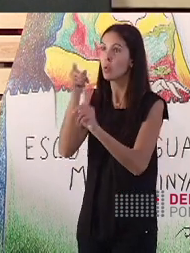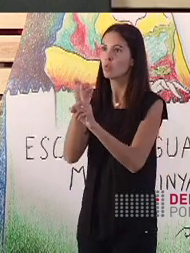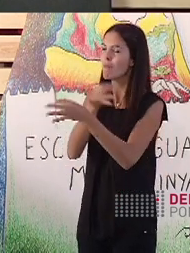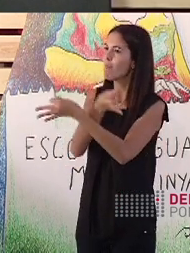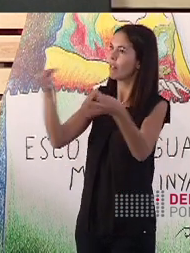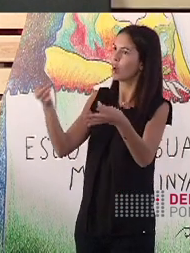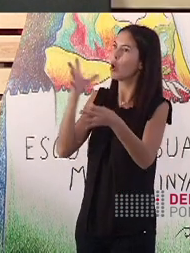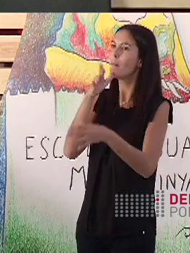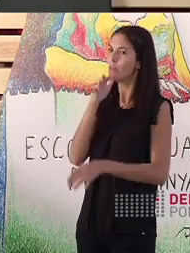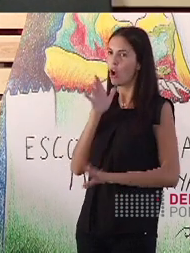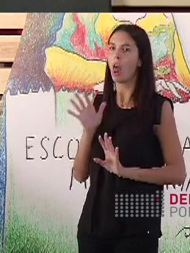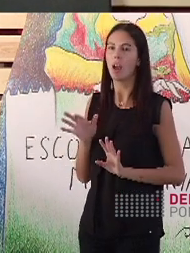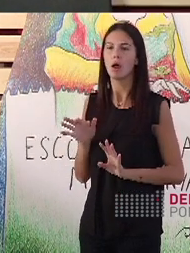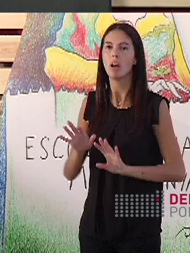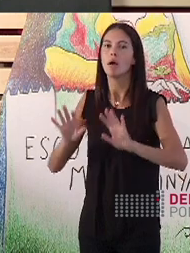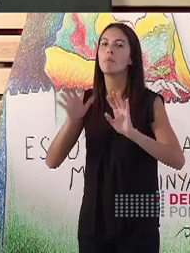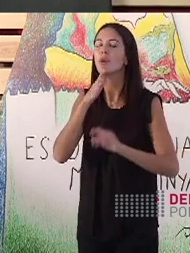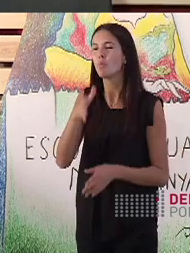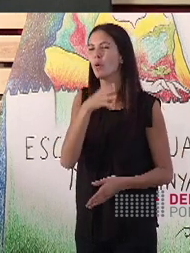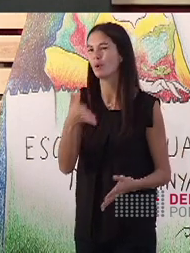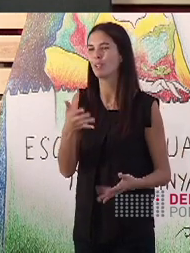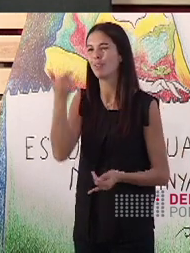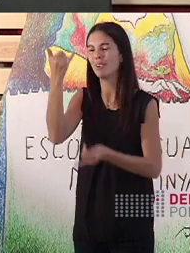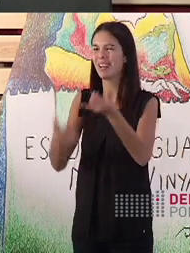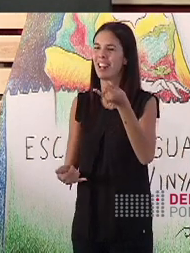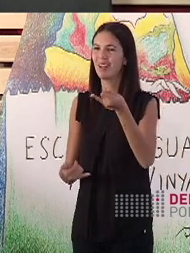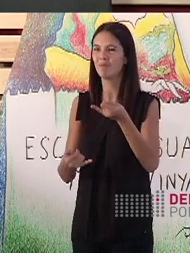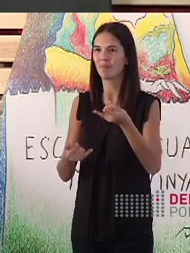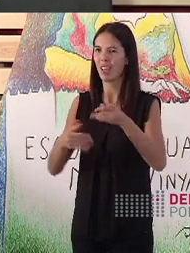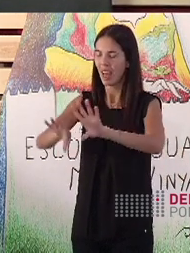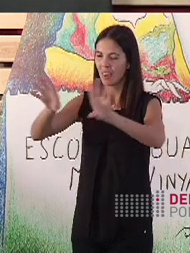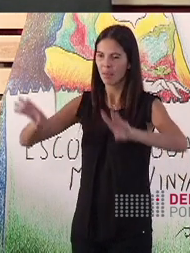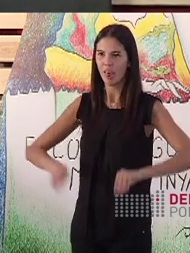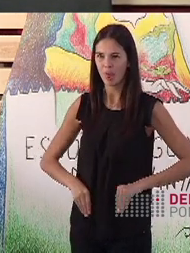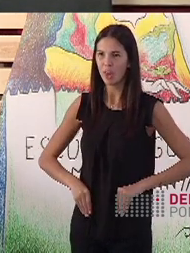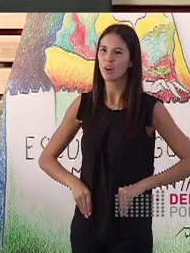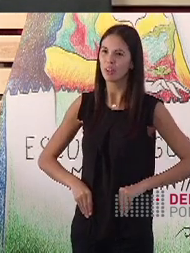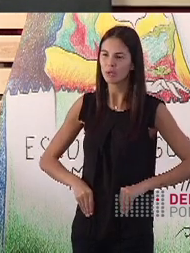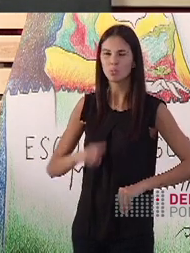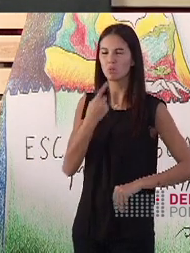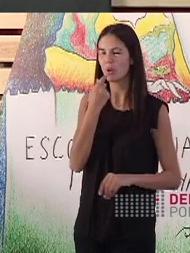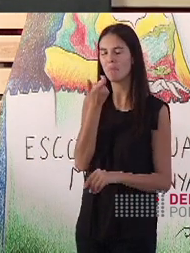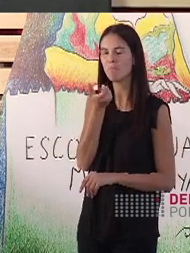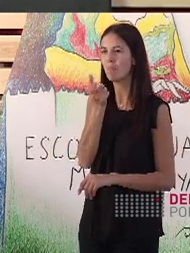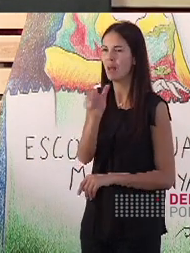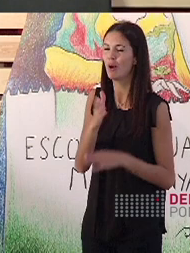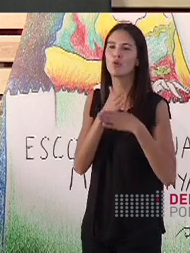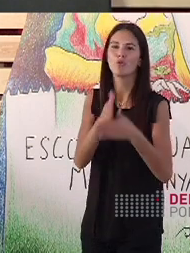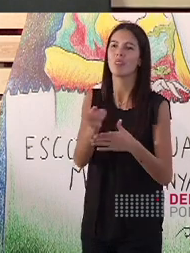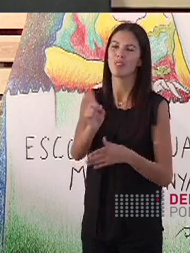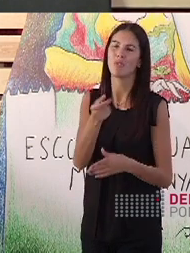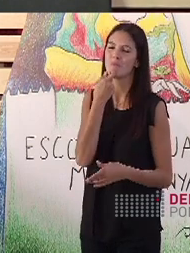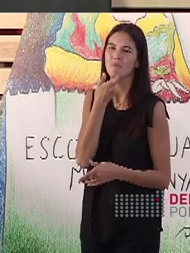cosa impactante. Pero porque es eso, al final el consentimiento es una palabra que se nos ha quedado súper pequeña y nosotras lo que